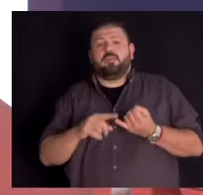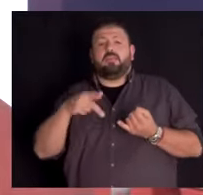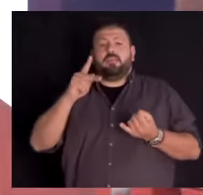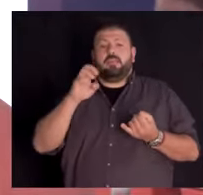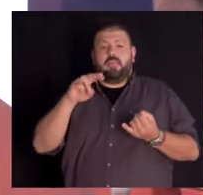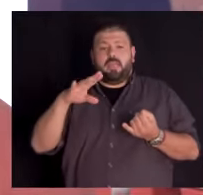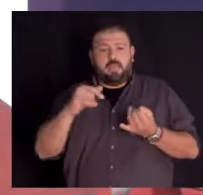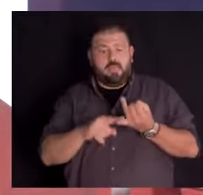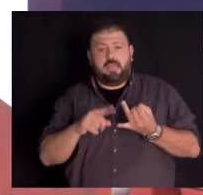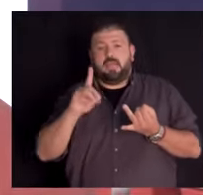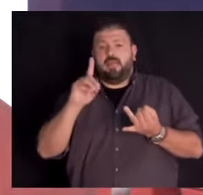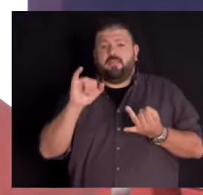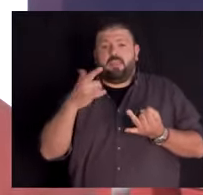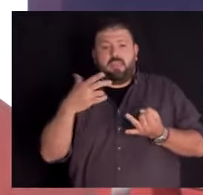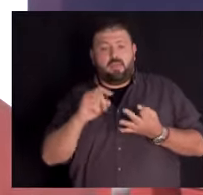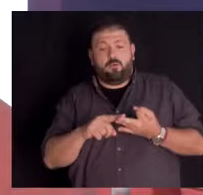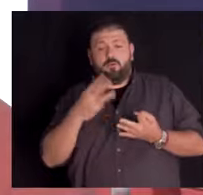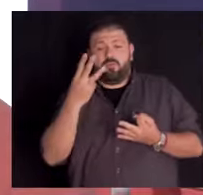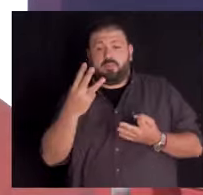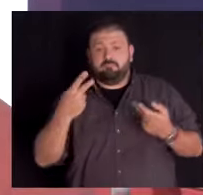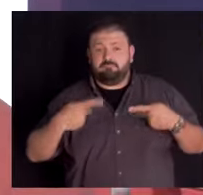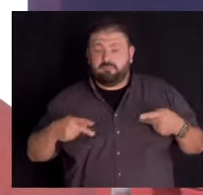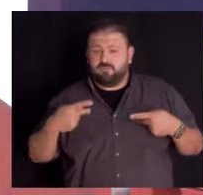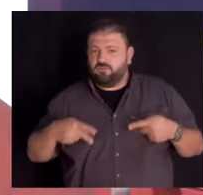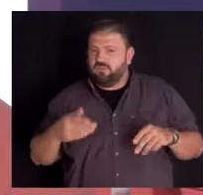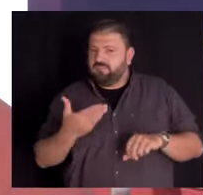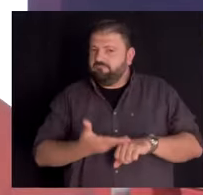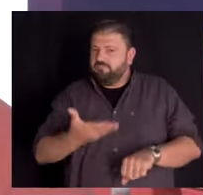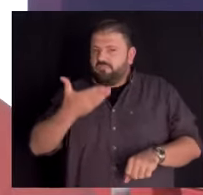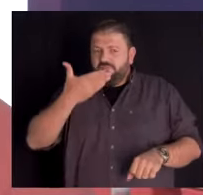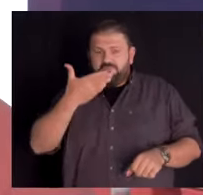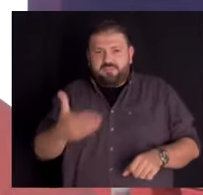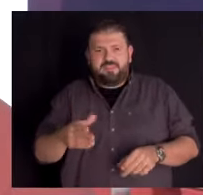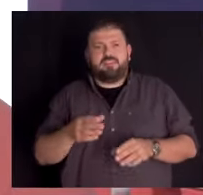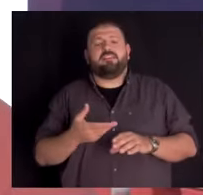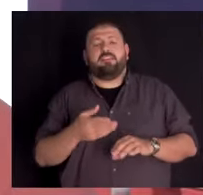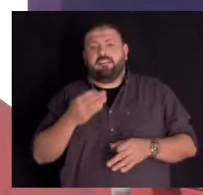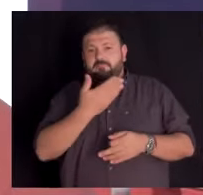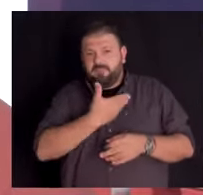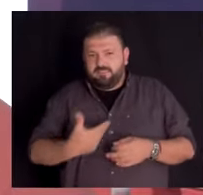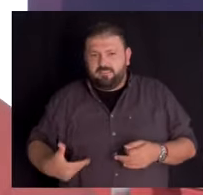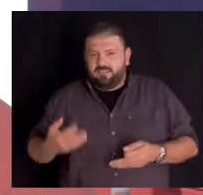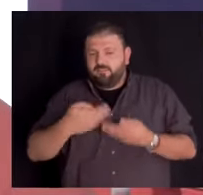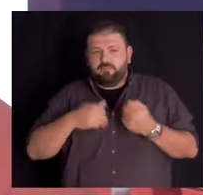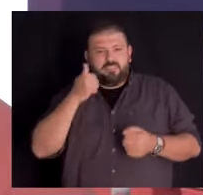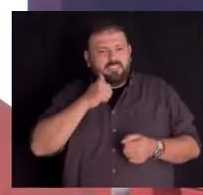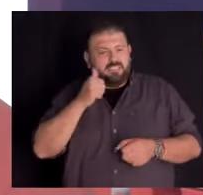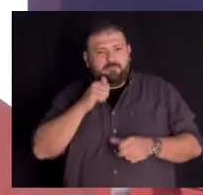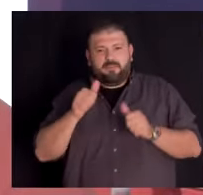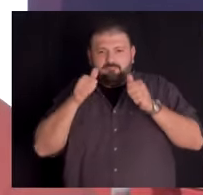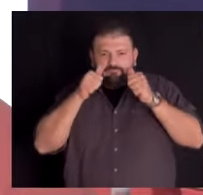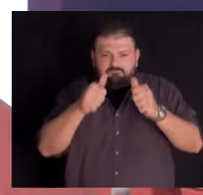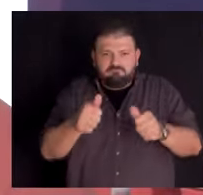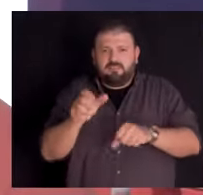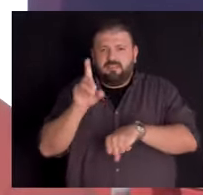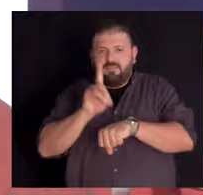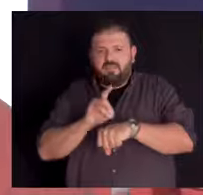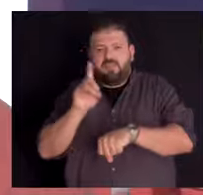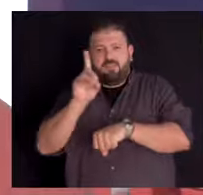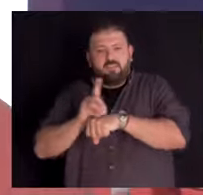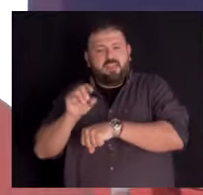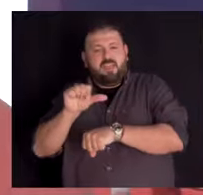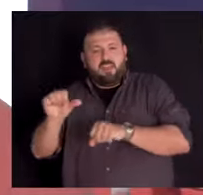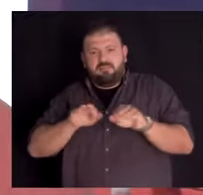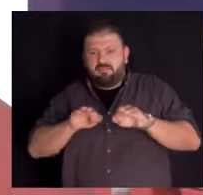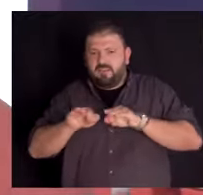Diego Calderón, tres personas extraordinarias que siguen día a día trabajando, un día sí y el otro también, por seguir este gran sueño morado,